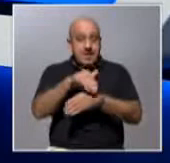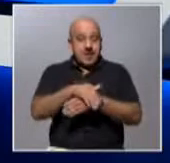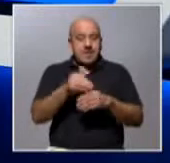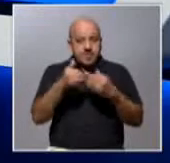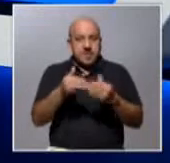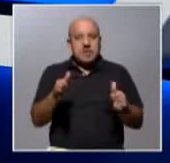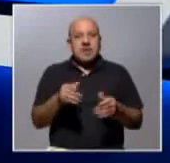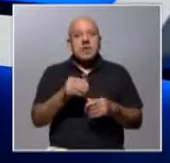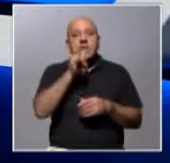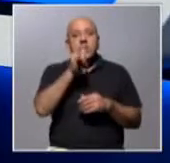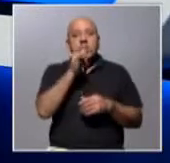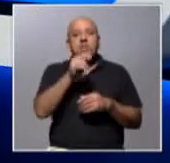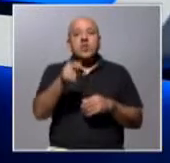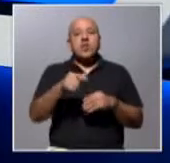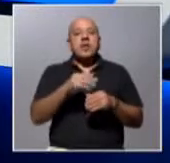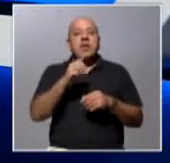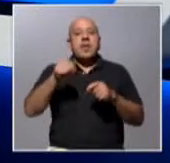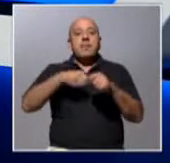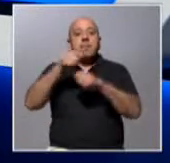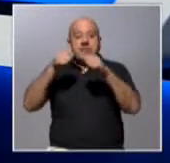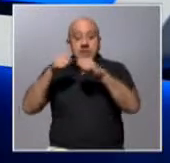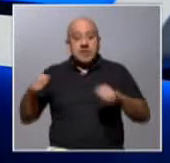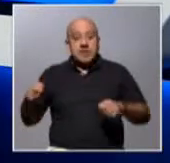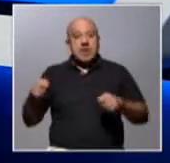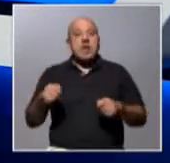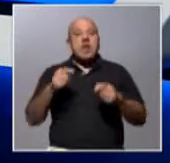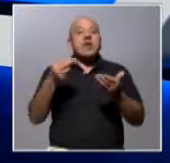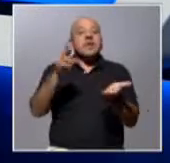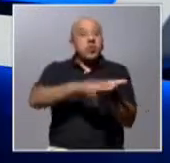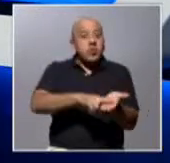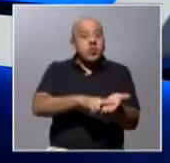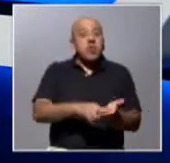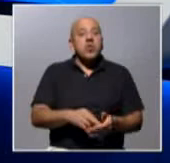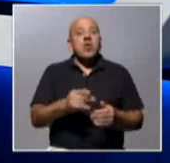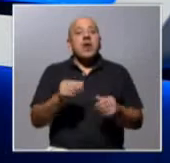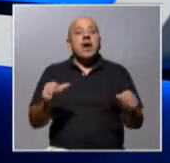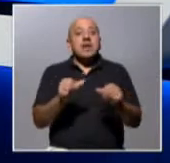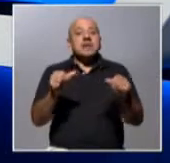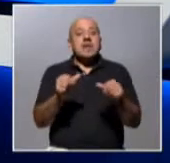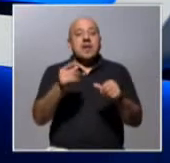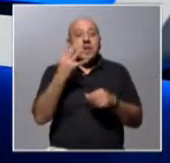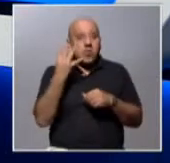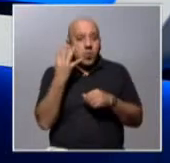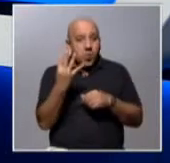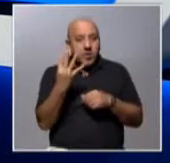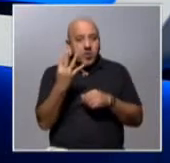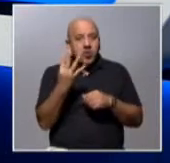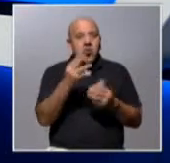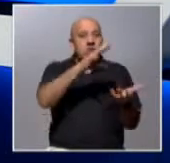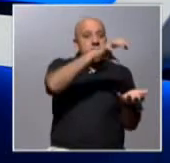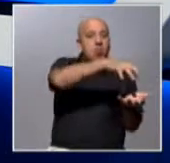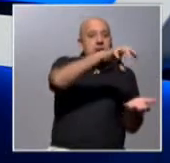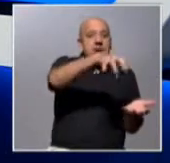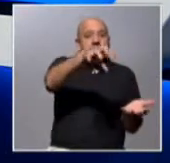tarde. Les cuento que la mesa representativa del PIT-CNT resolvió hacer 4 mini actos para el Día de los Trabajadores el